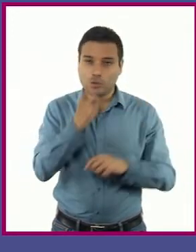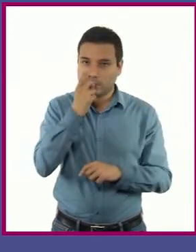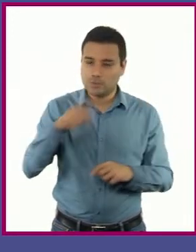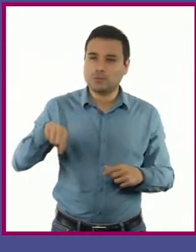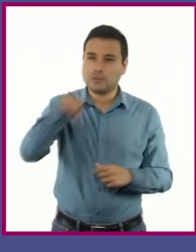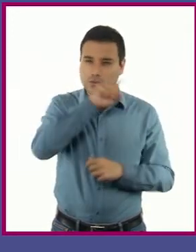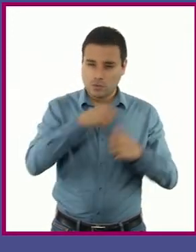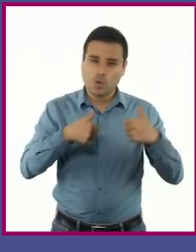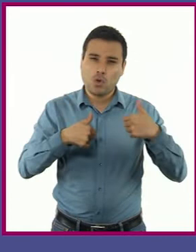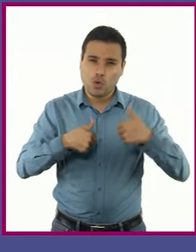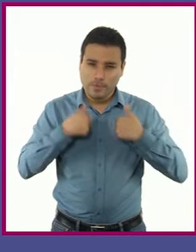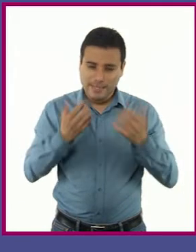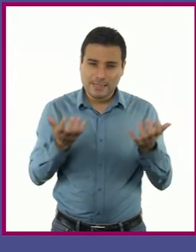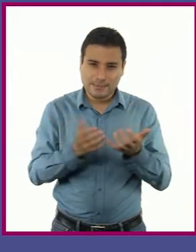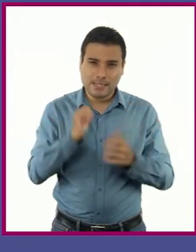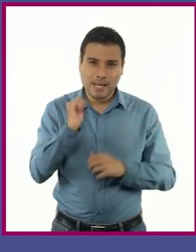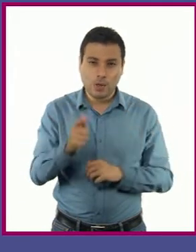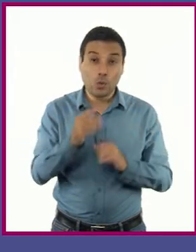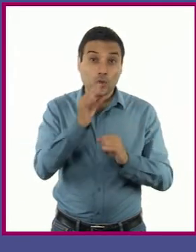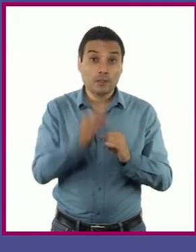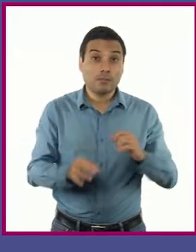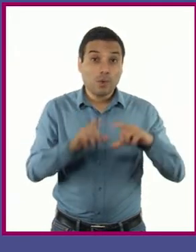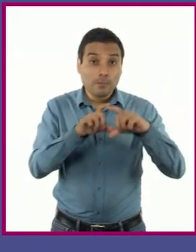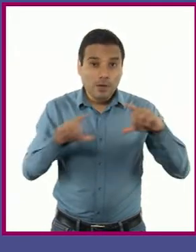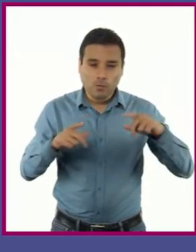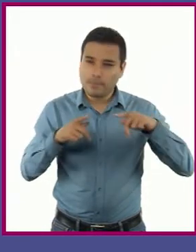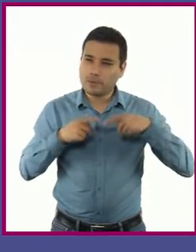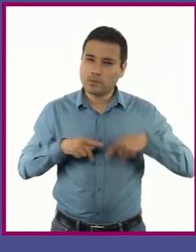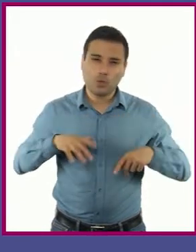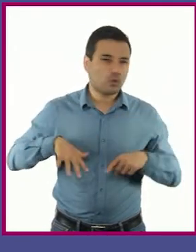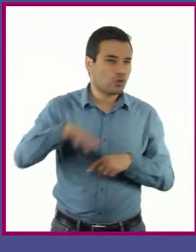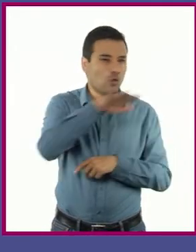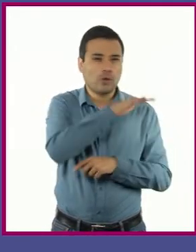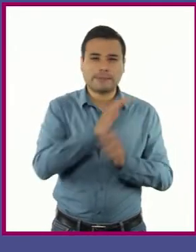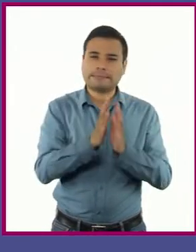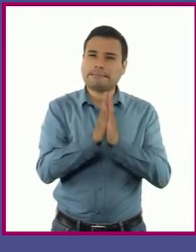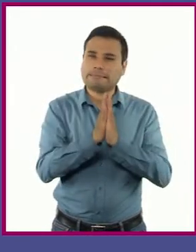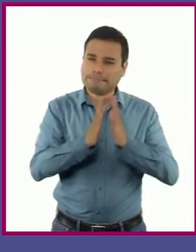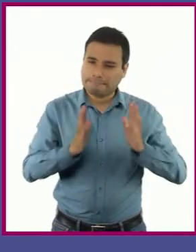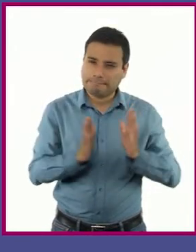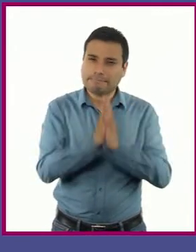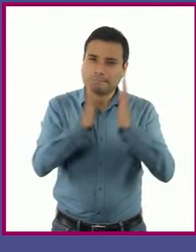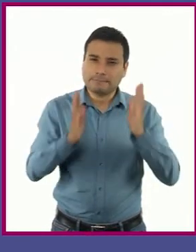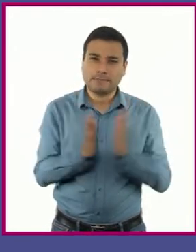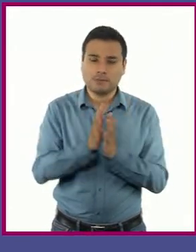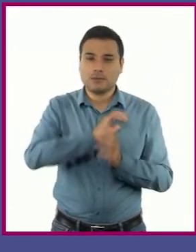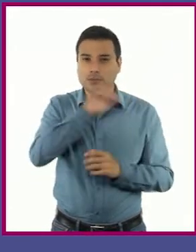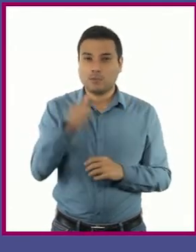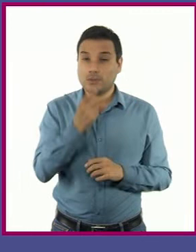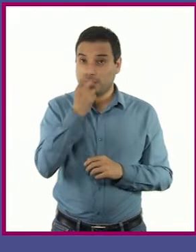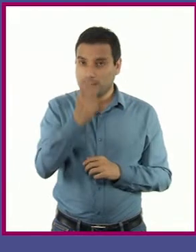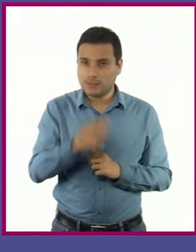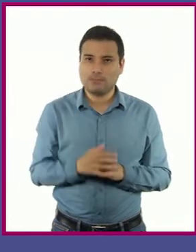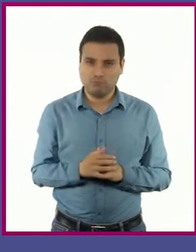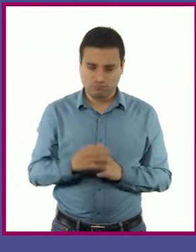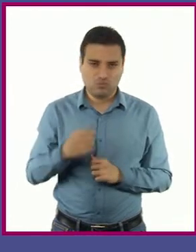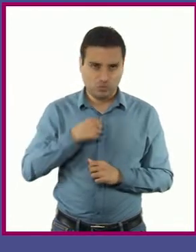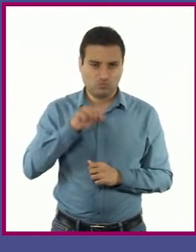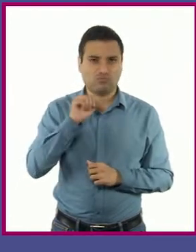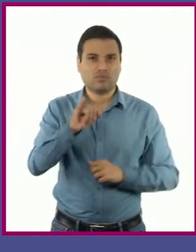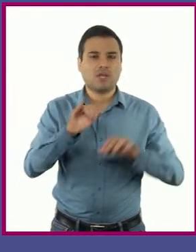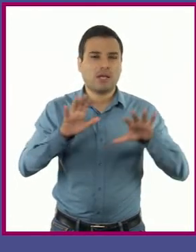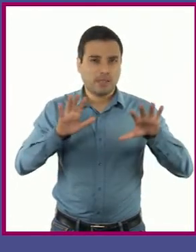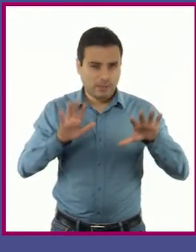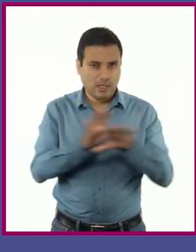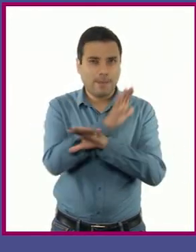asunto, mientras que en el último le habla a toda la población del mundo y se pronuncia a favor del cambio, en nombre de